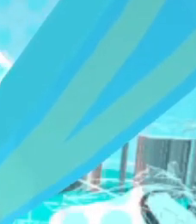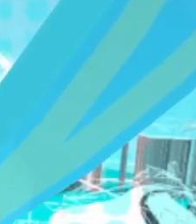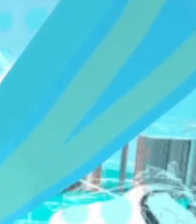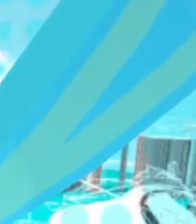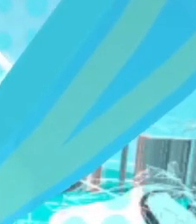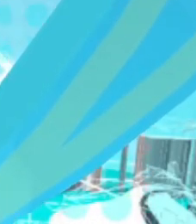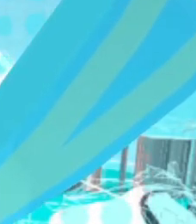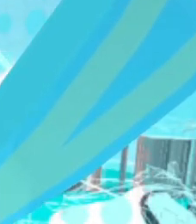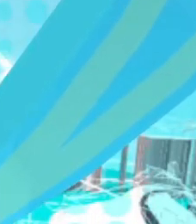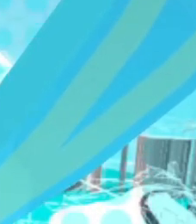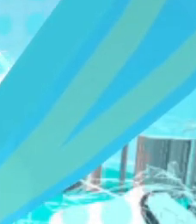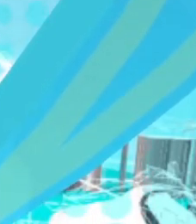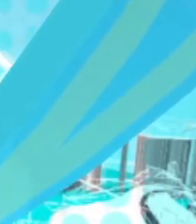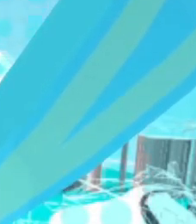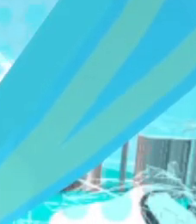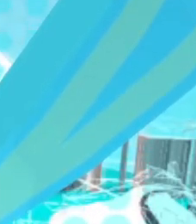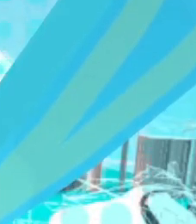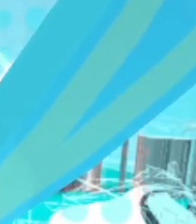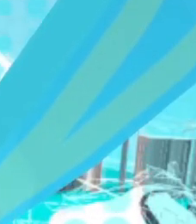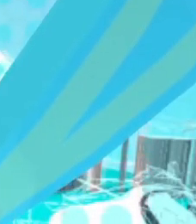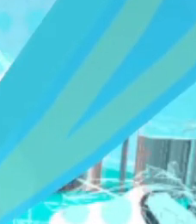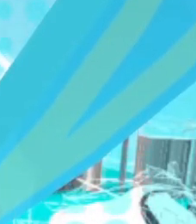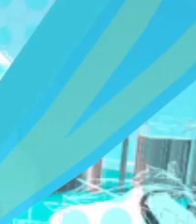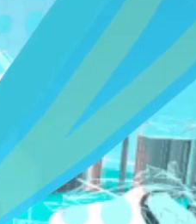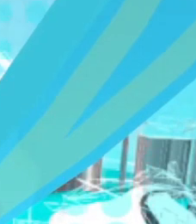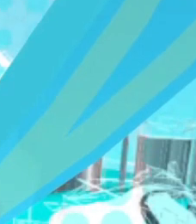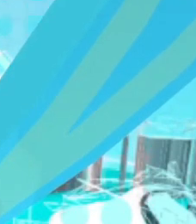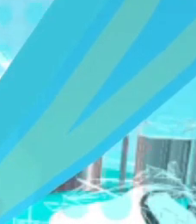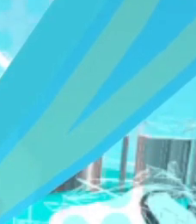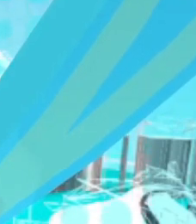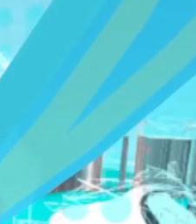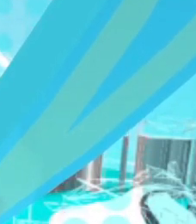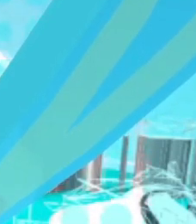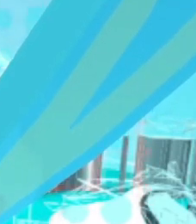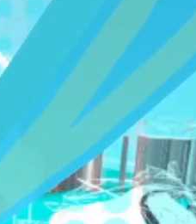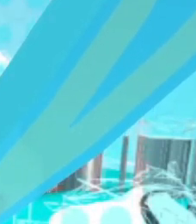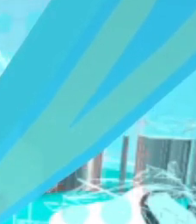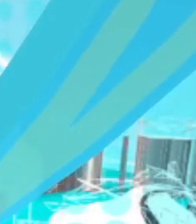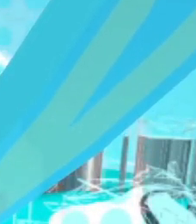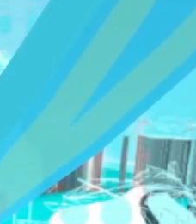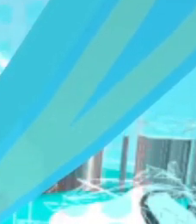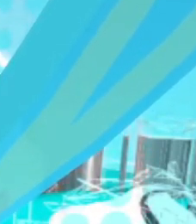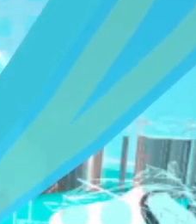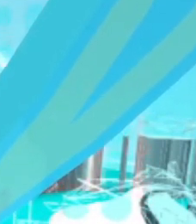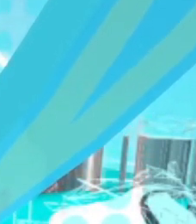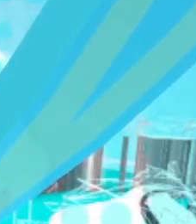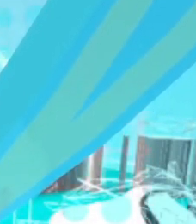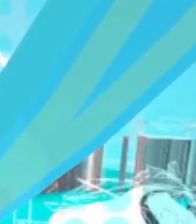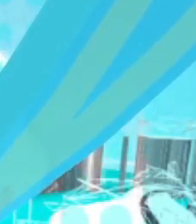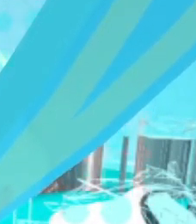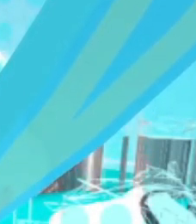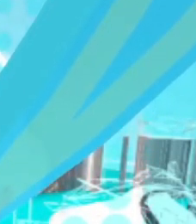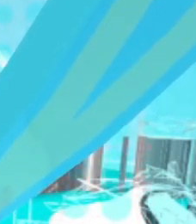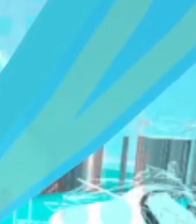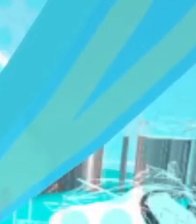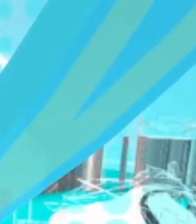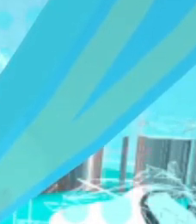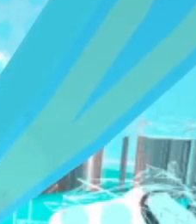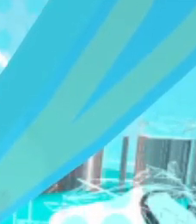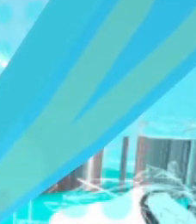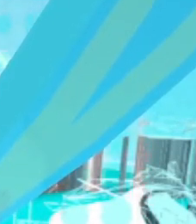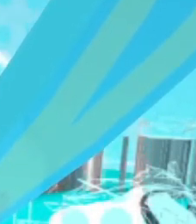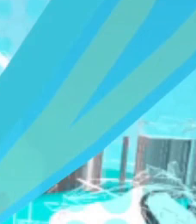cerró a 619 colones con 94 centavos. El precio del dólar en la